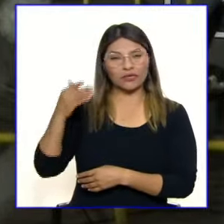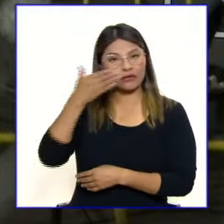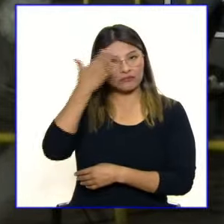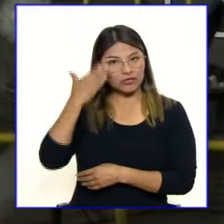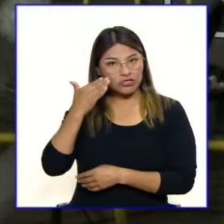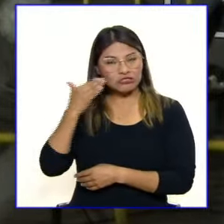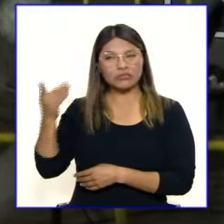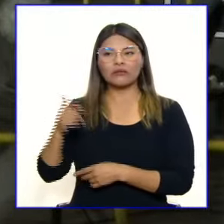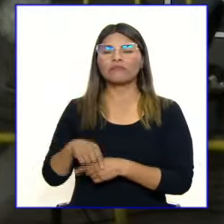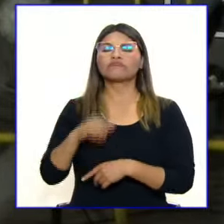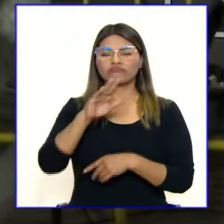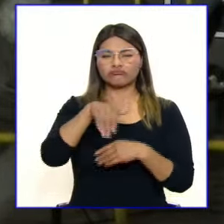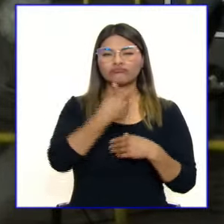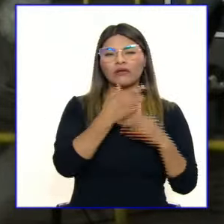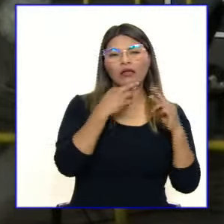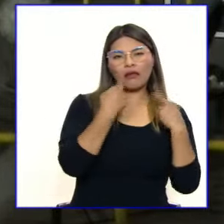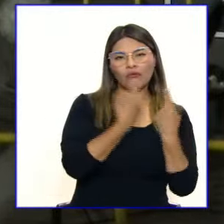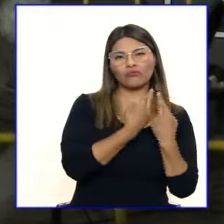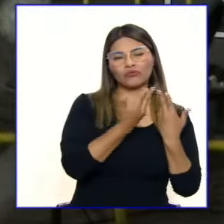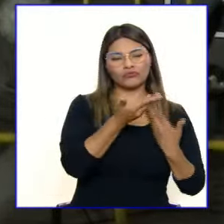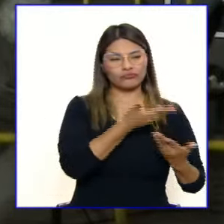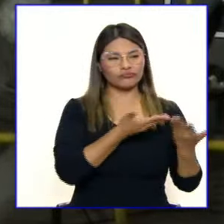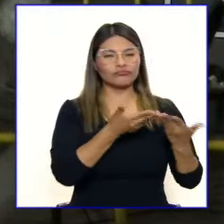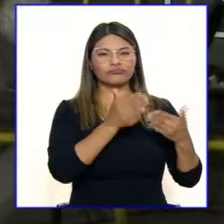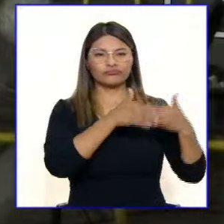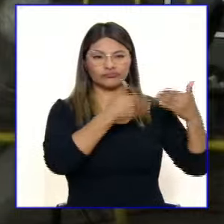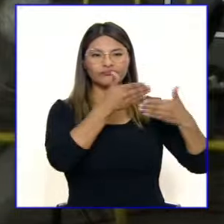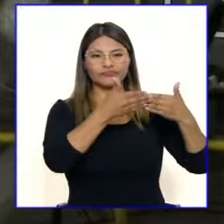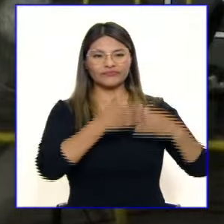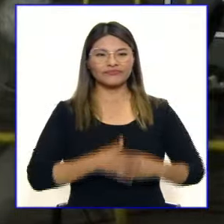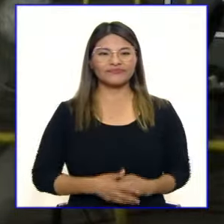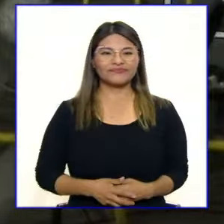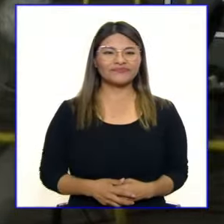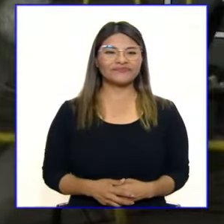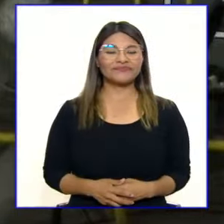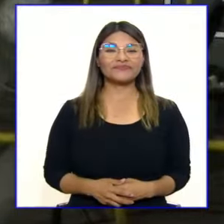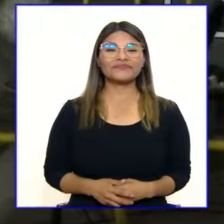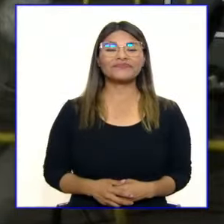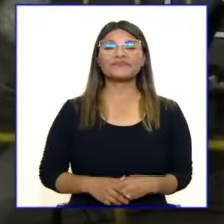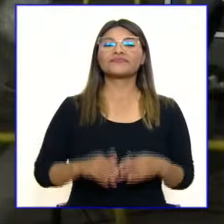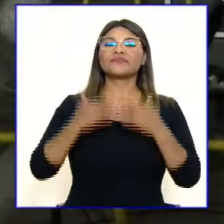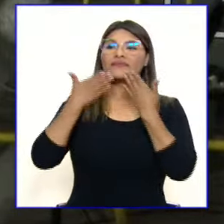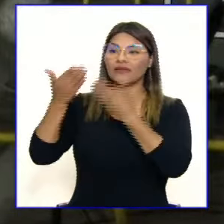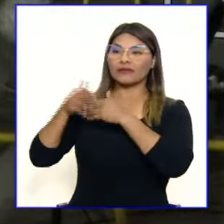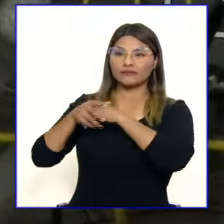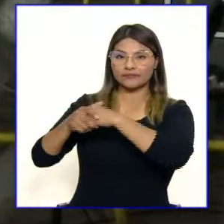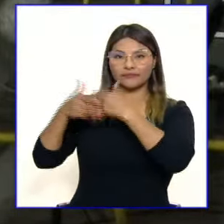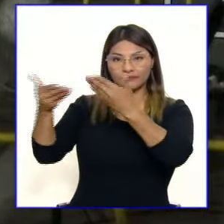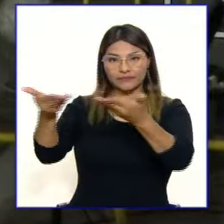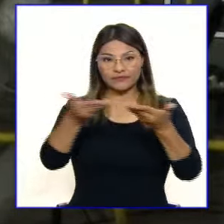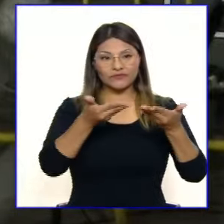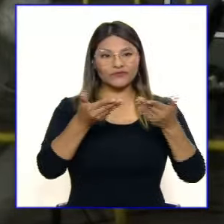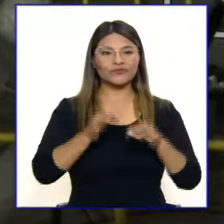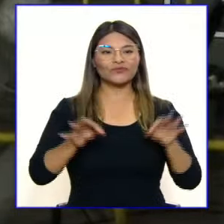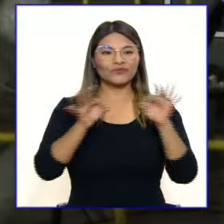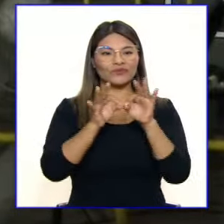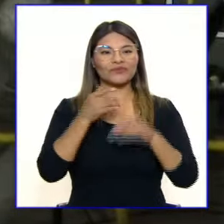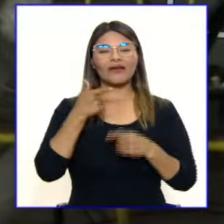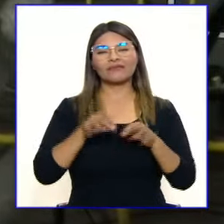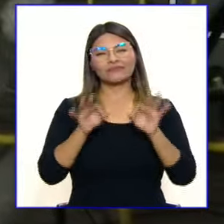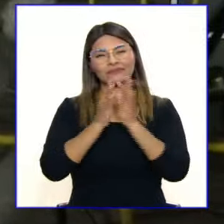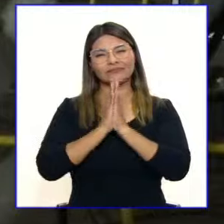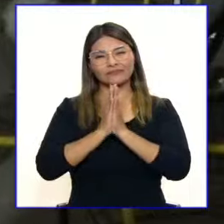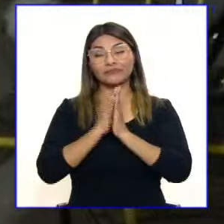una reunión que se va a constituir en las próximas horas. Reiterar a los amigos que se conectan a nuestra señora Alex Vigo,